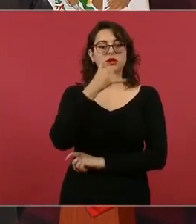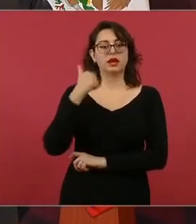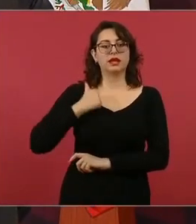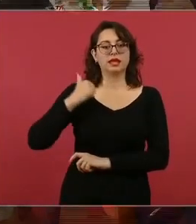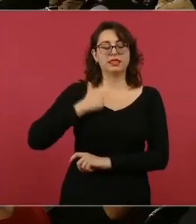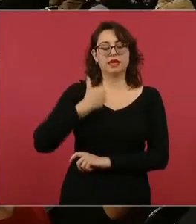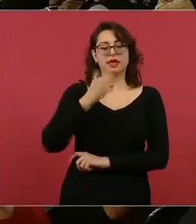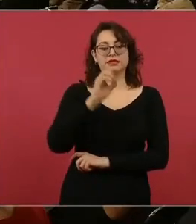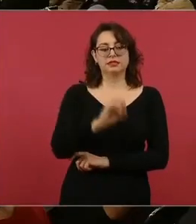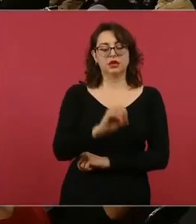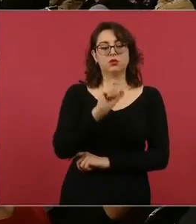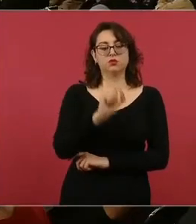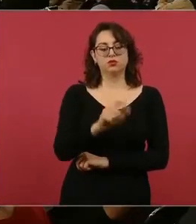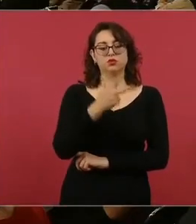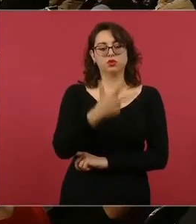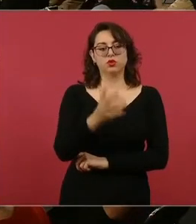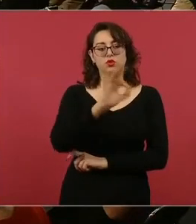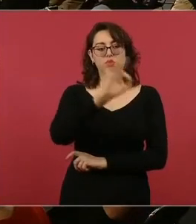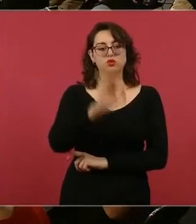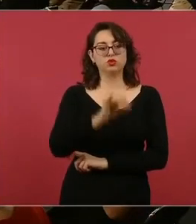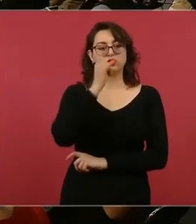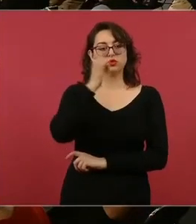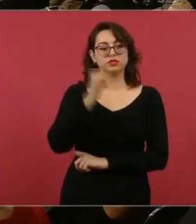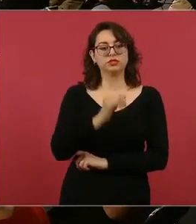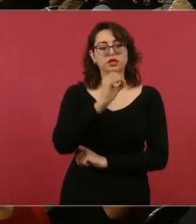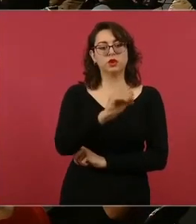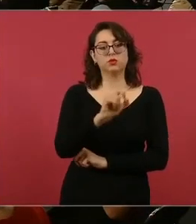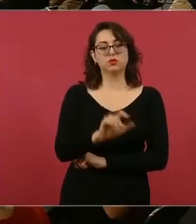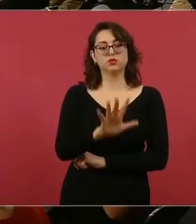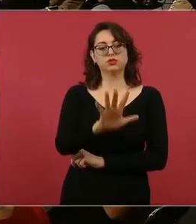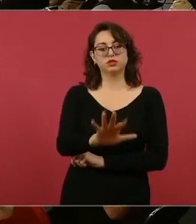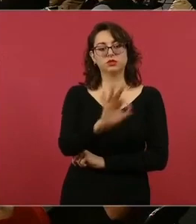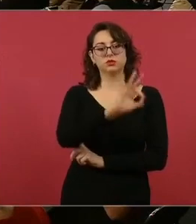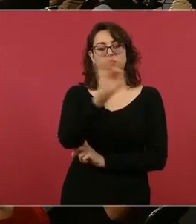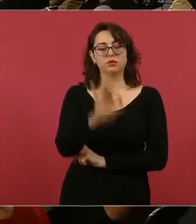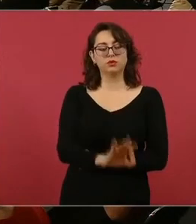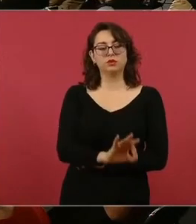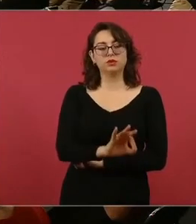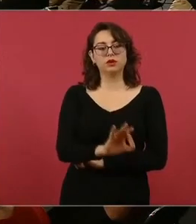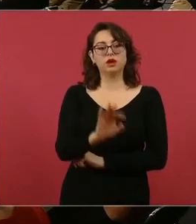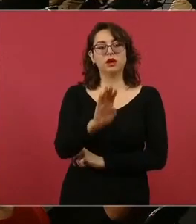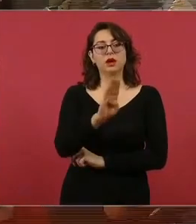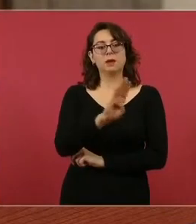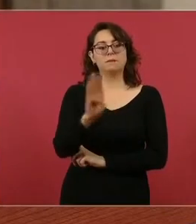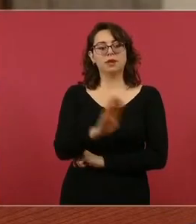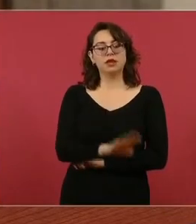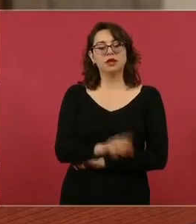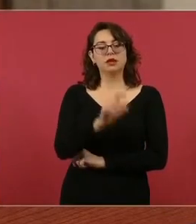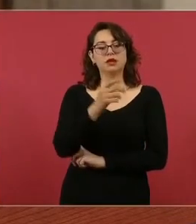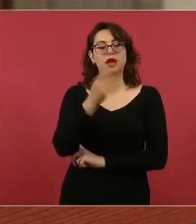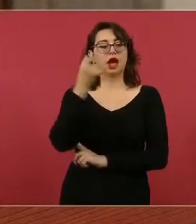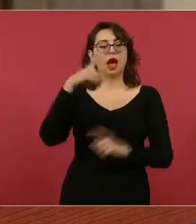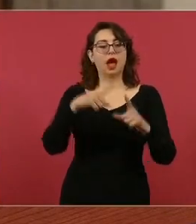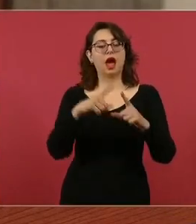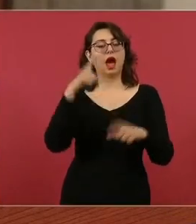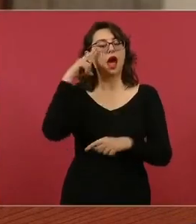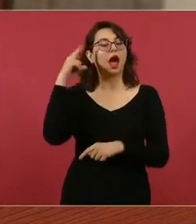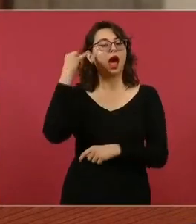0.6, España 0.5, Bélgica 0.5, Japón